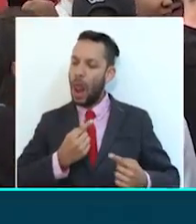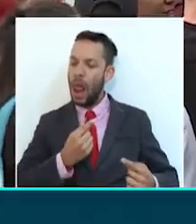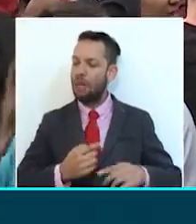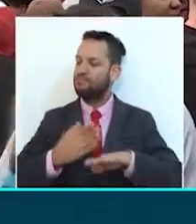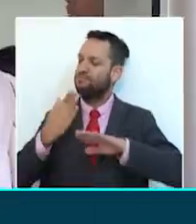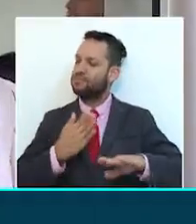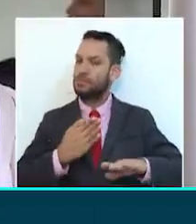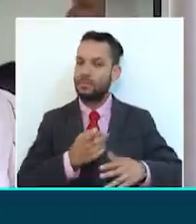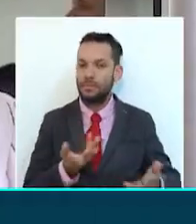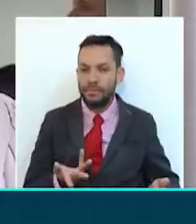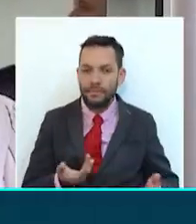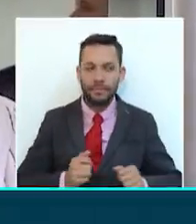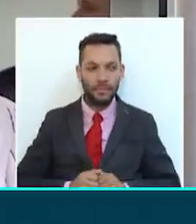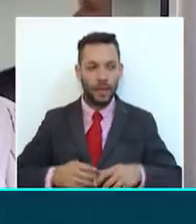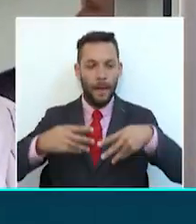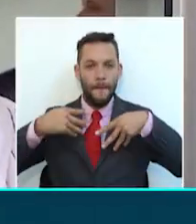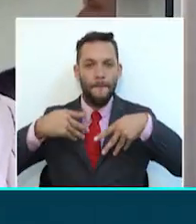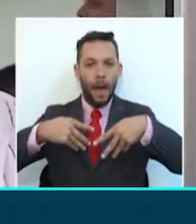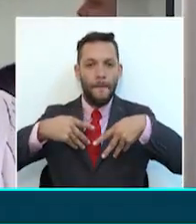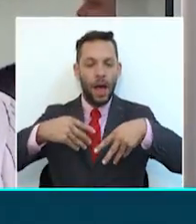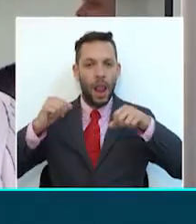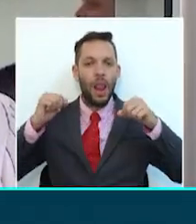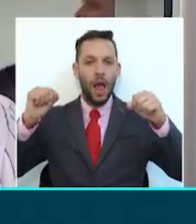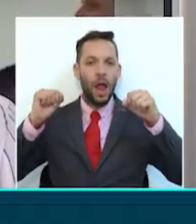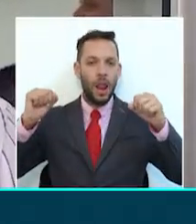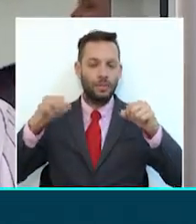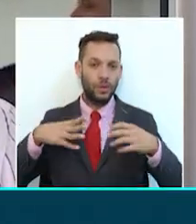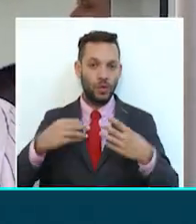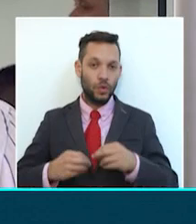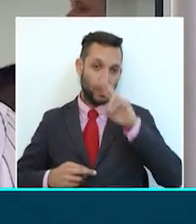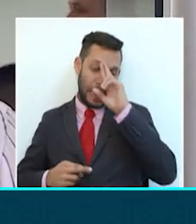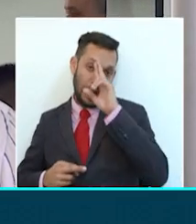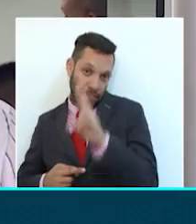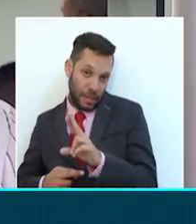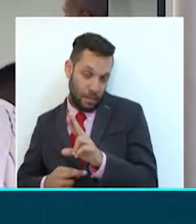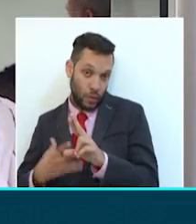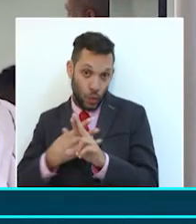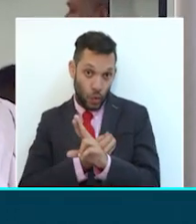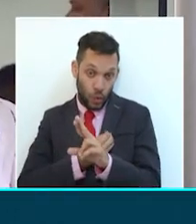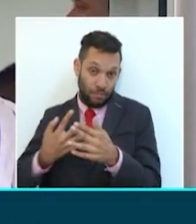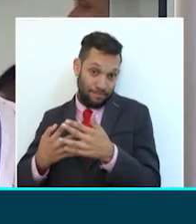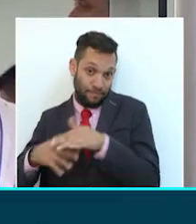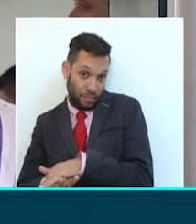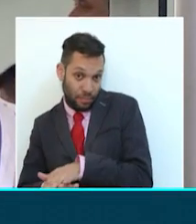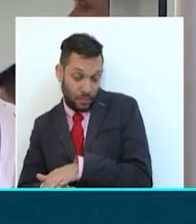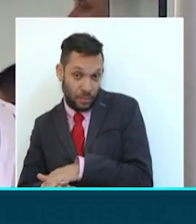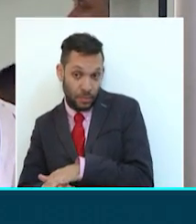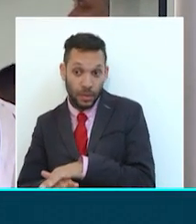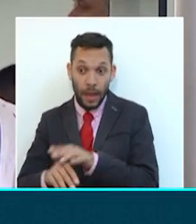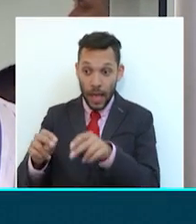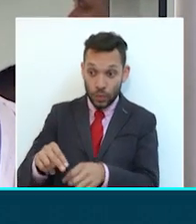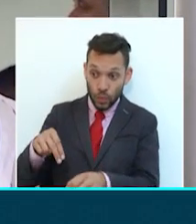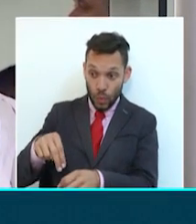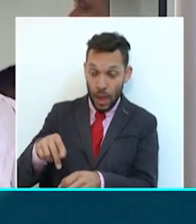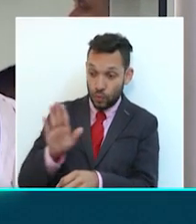inconformes. Bueno, primero las marchas las respetamos, pero no las compartimos. Me parece que la forma de expresarse del ciudadano frente